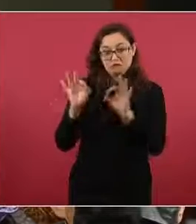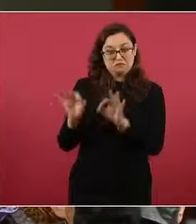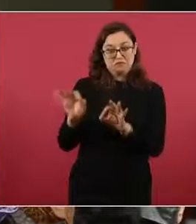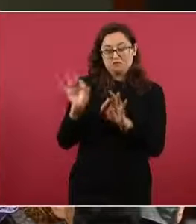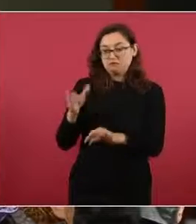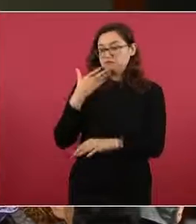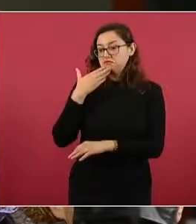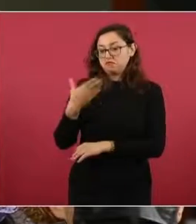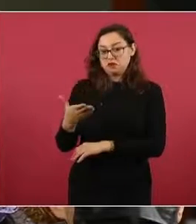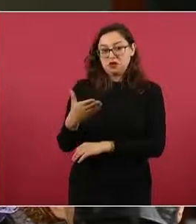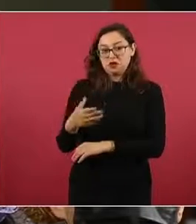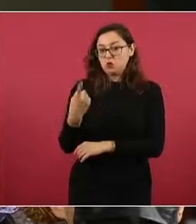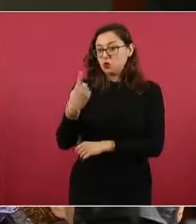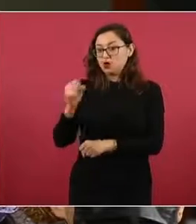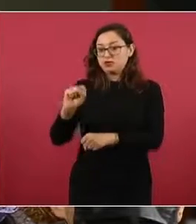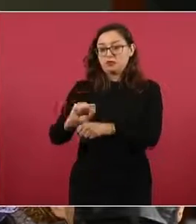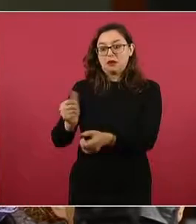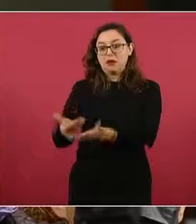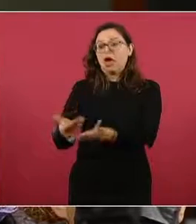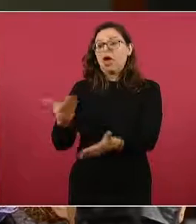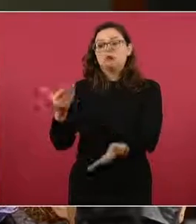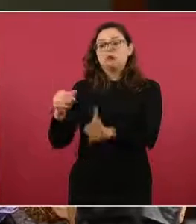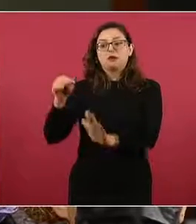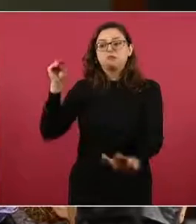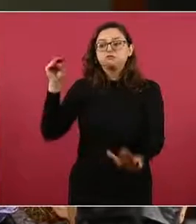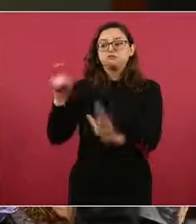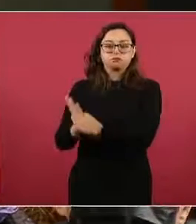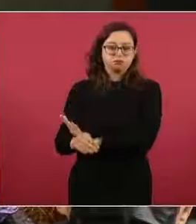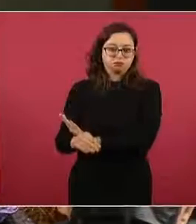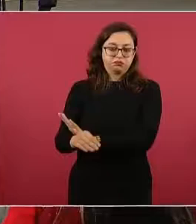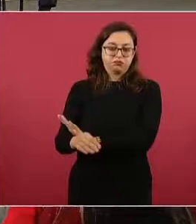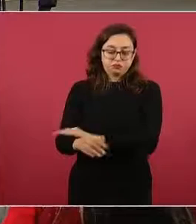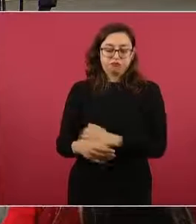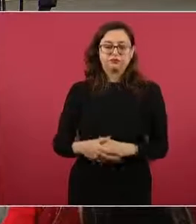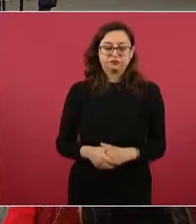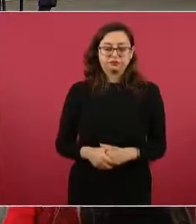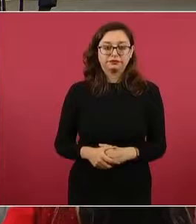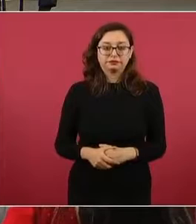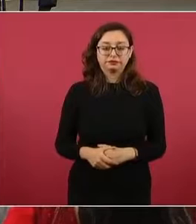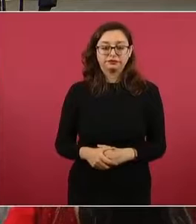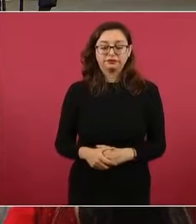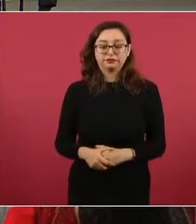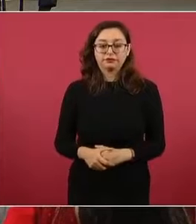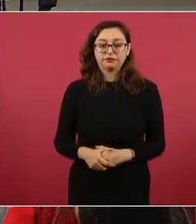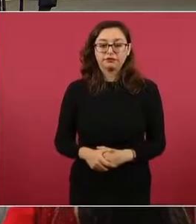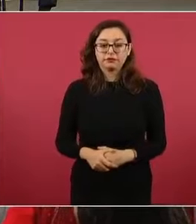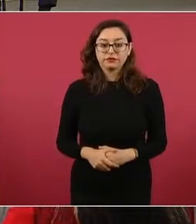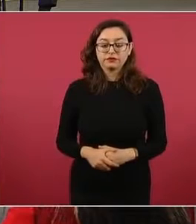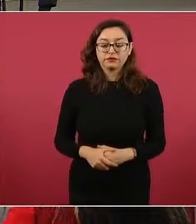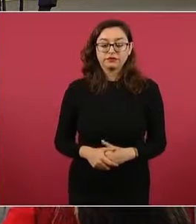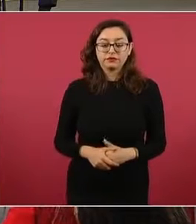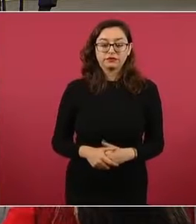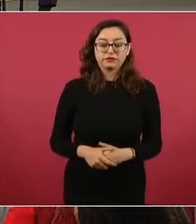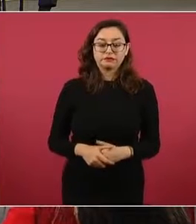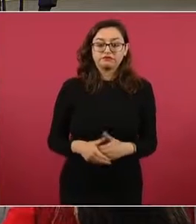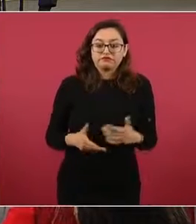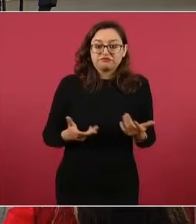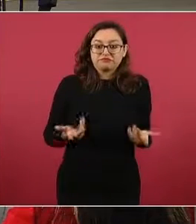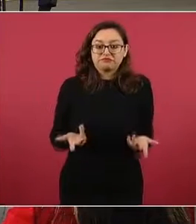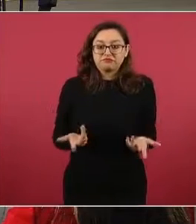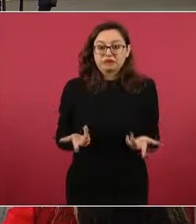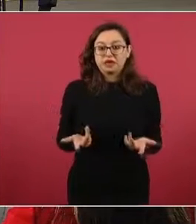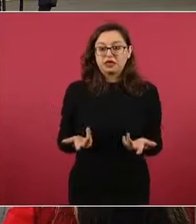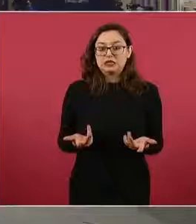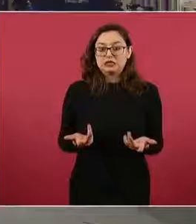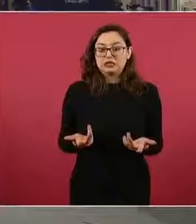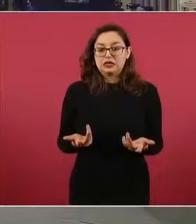A una semana antes de que se declararan en quiebra la empresa. Esto no